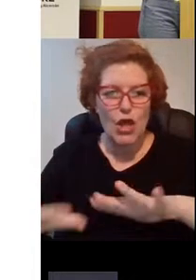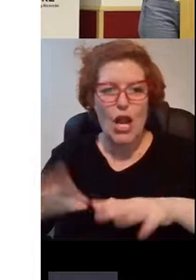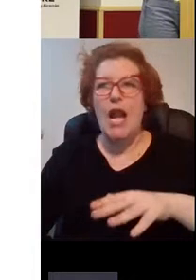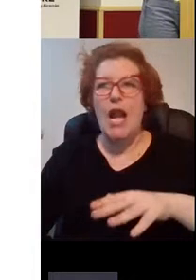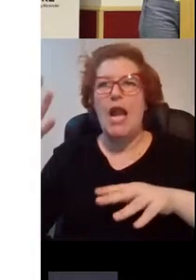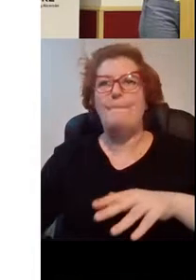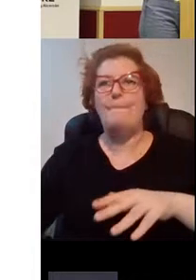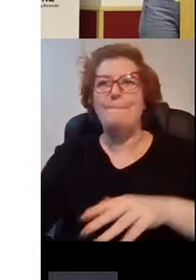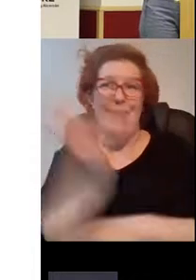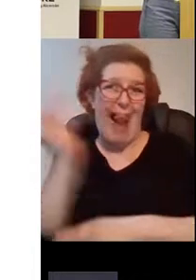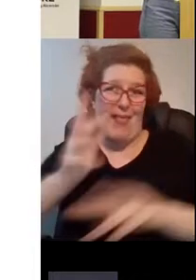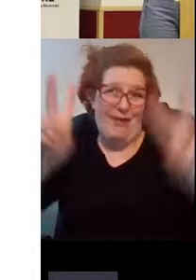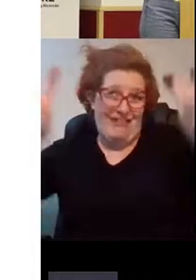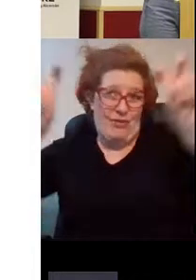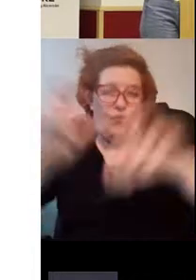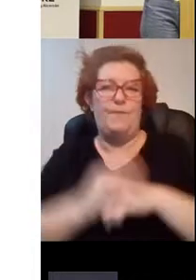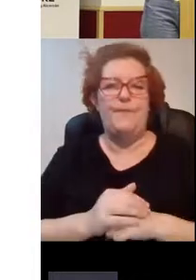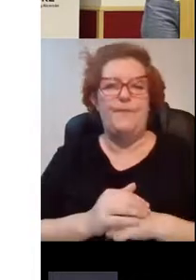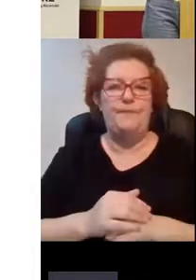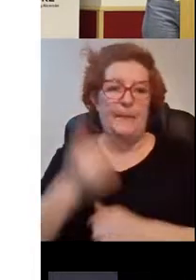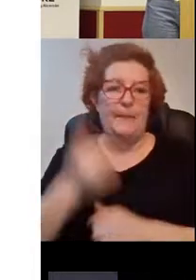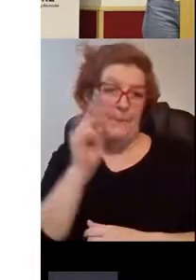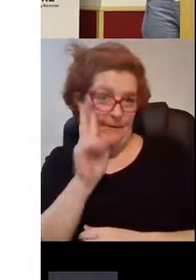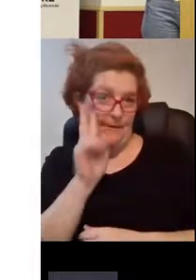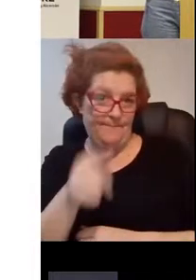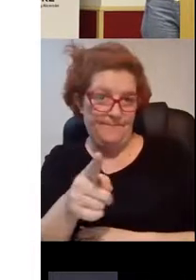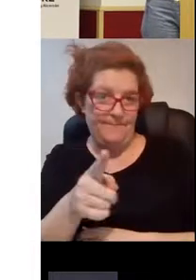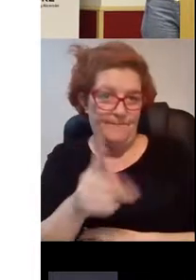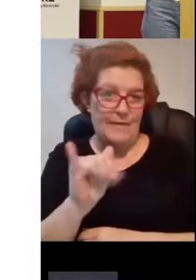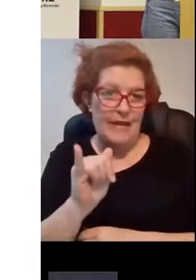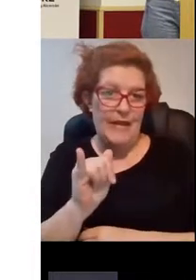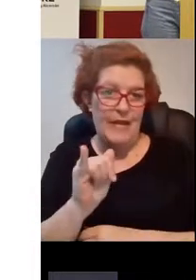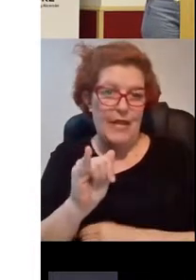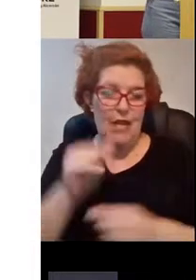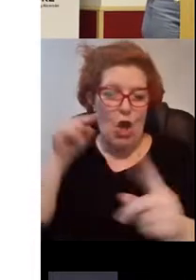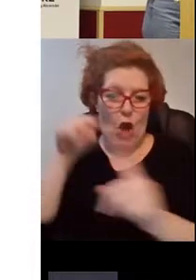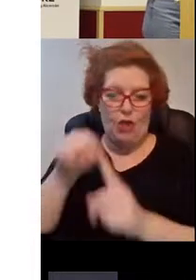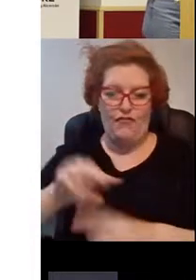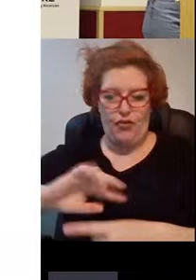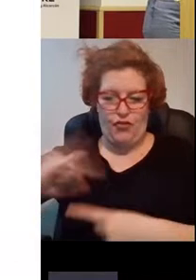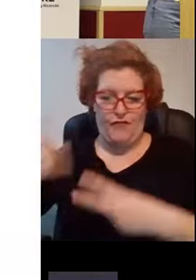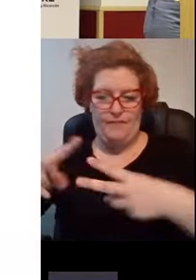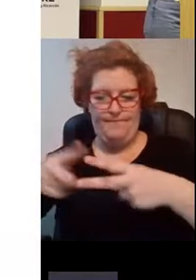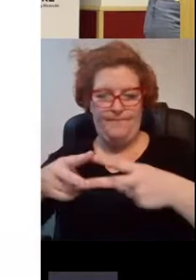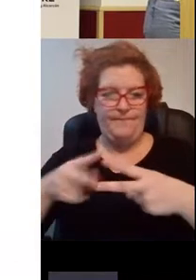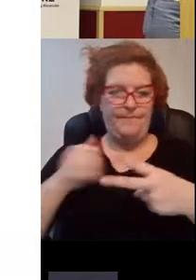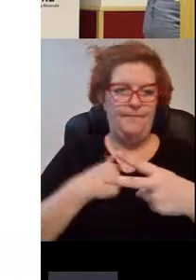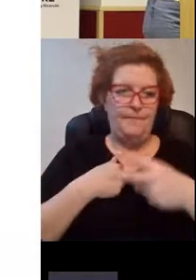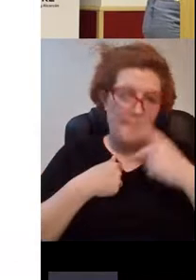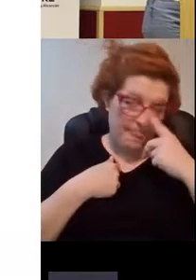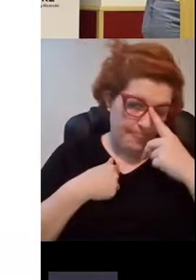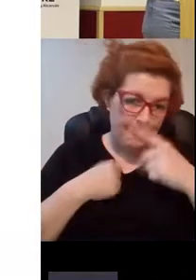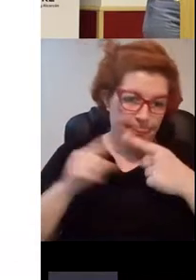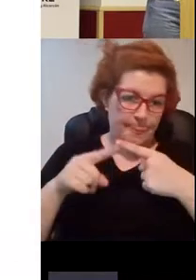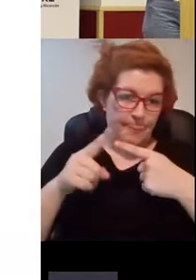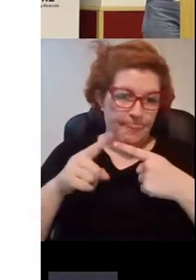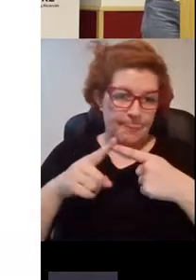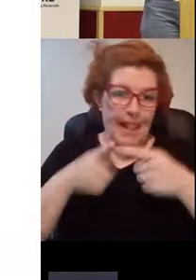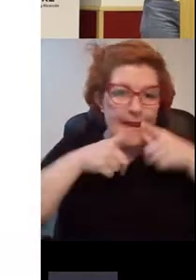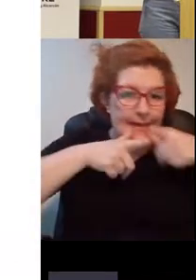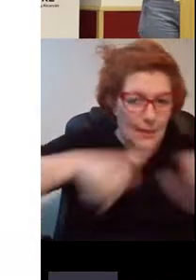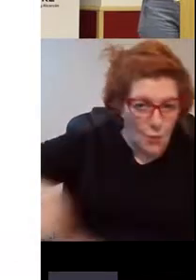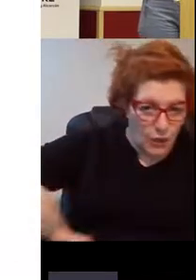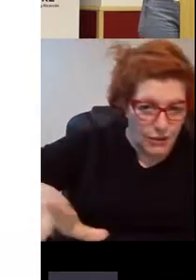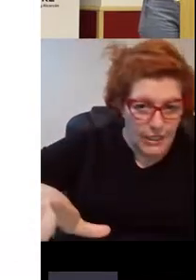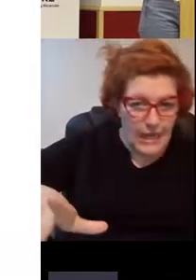películas. Vale, como vemos, tenemos un doble objetivo, uno de la parte lingüística y